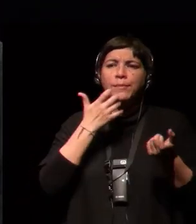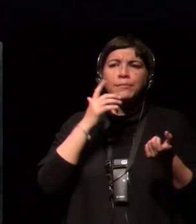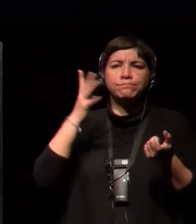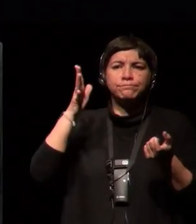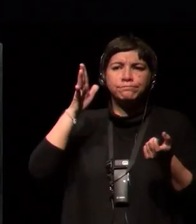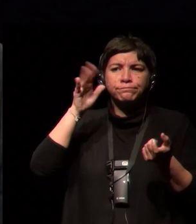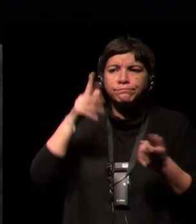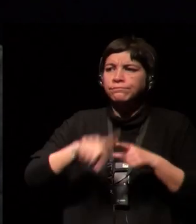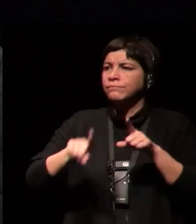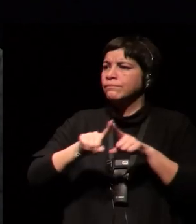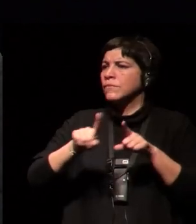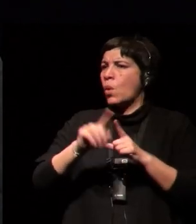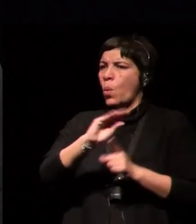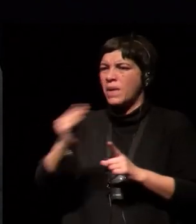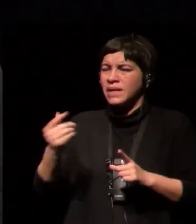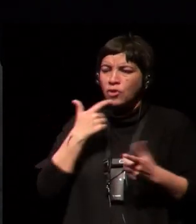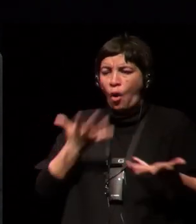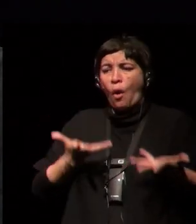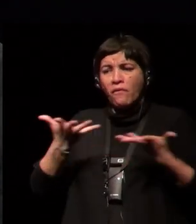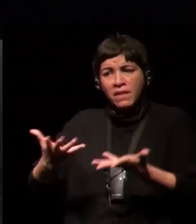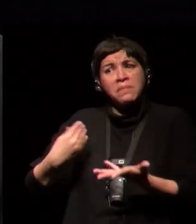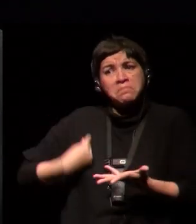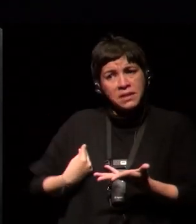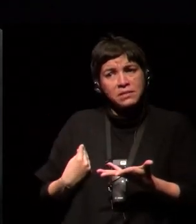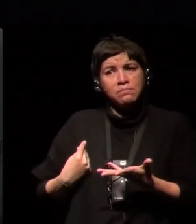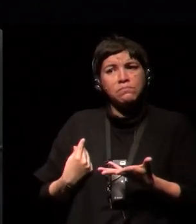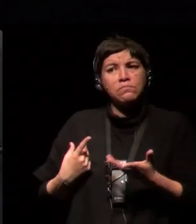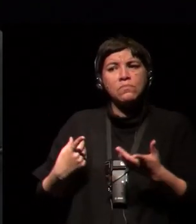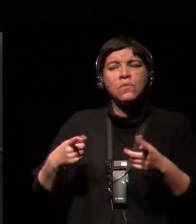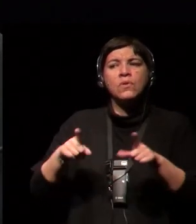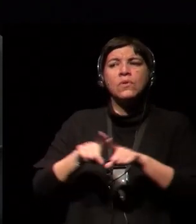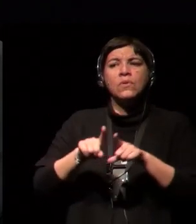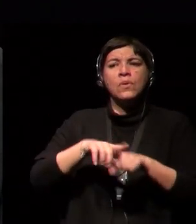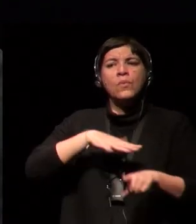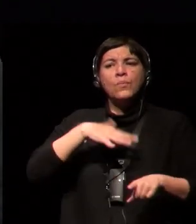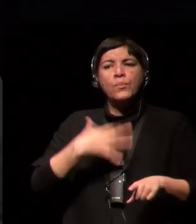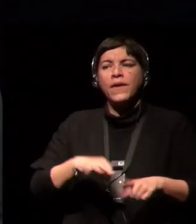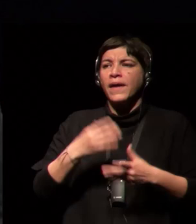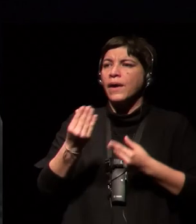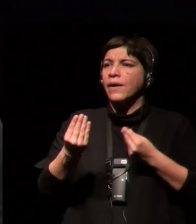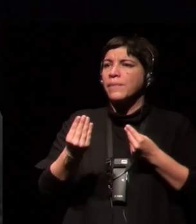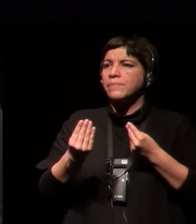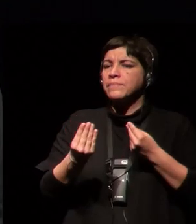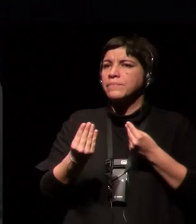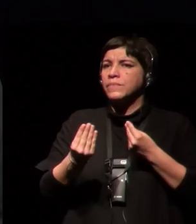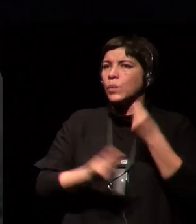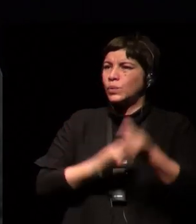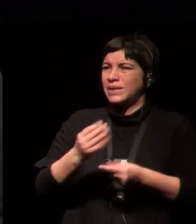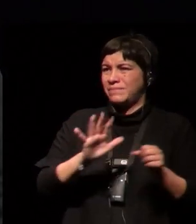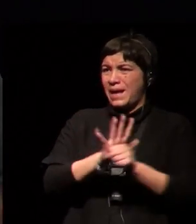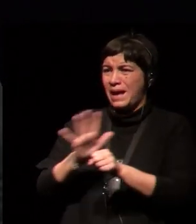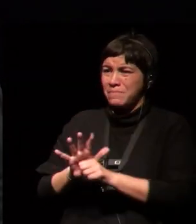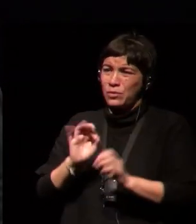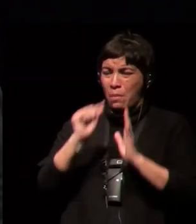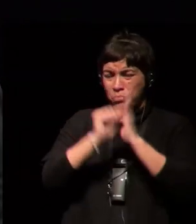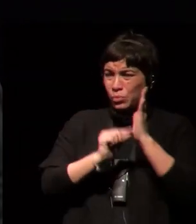es esto para que puedan utilizar esos ámbitos, esos puntos, para ayudarles a ver cómo